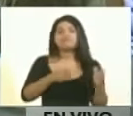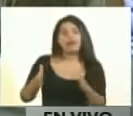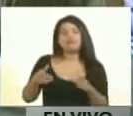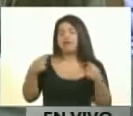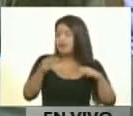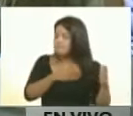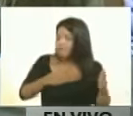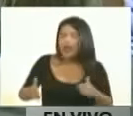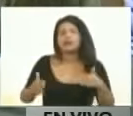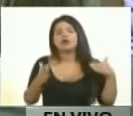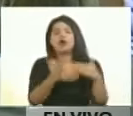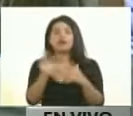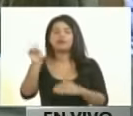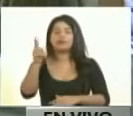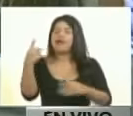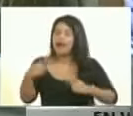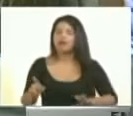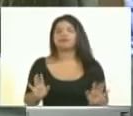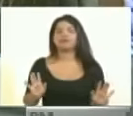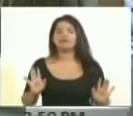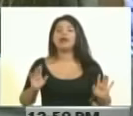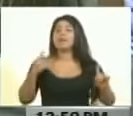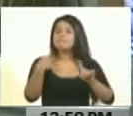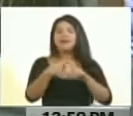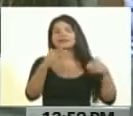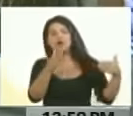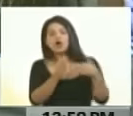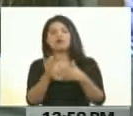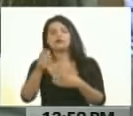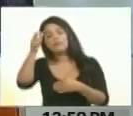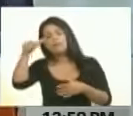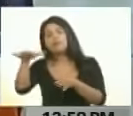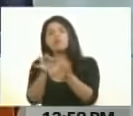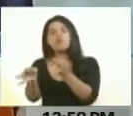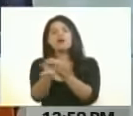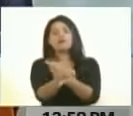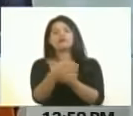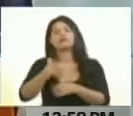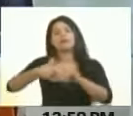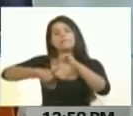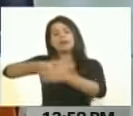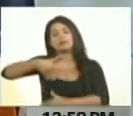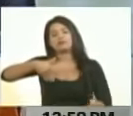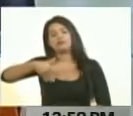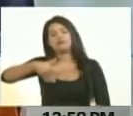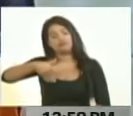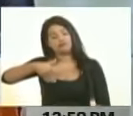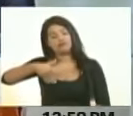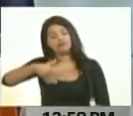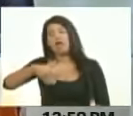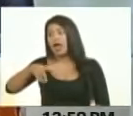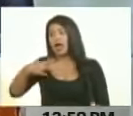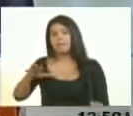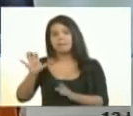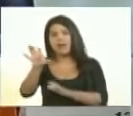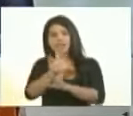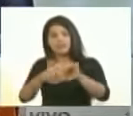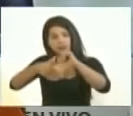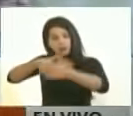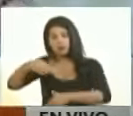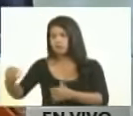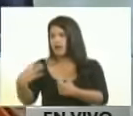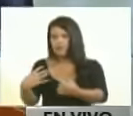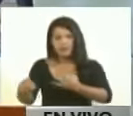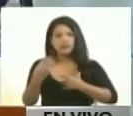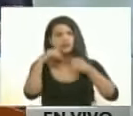de Venezuela y en contra de los pueblos del Mercosur. No en vano las manifestaciones de solidaridad vienen justamente